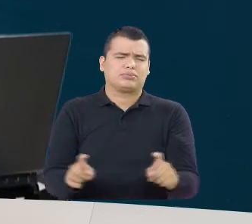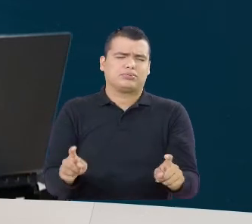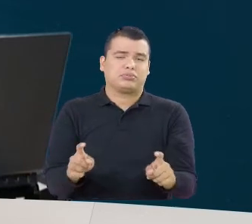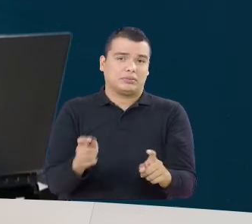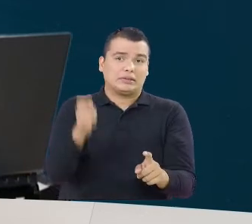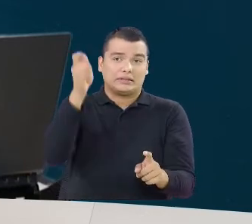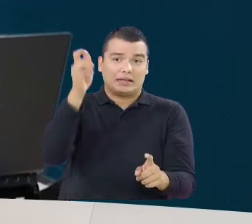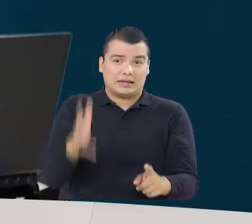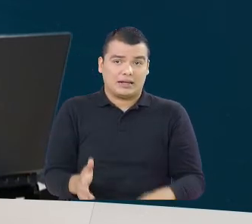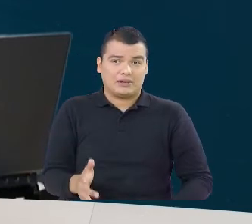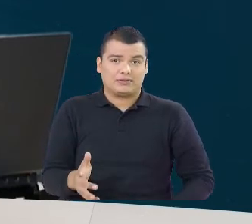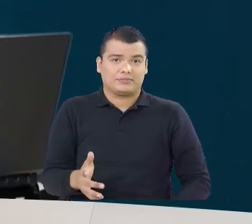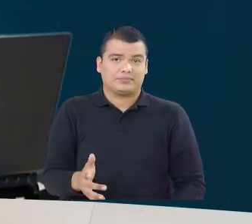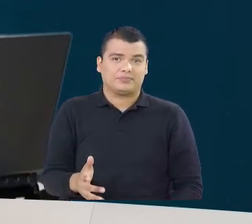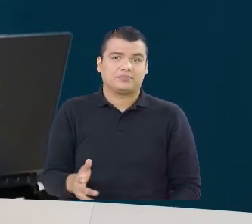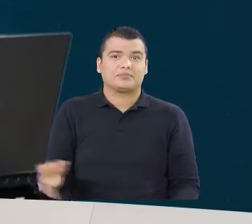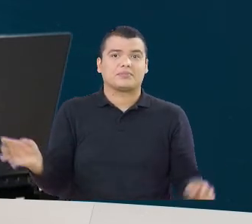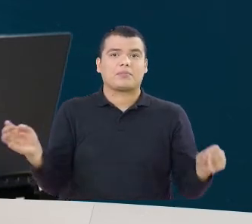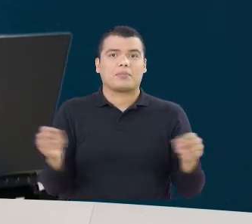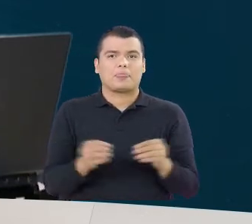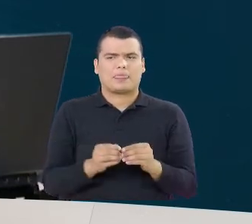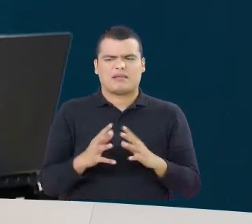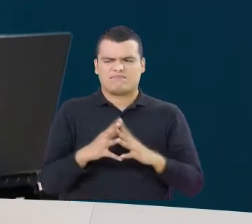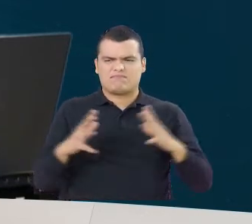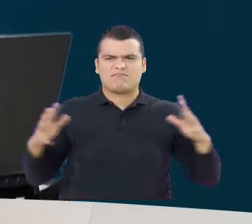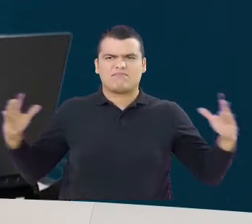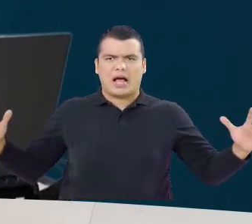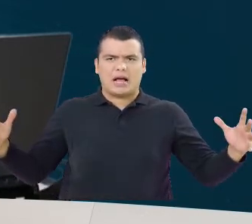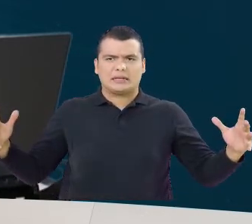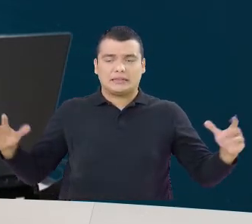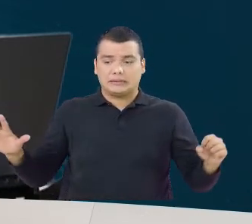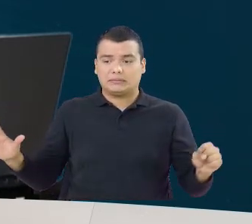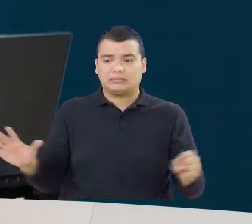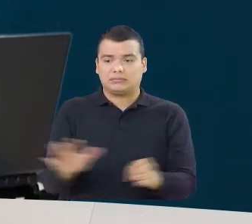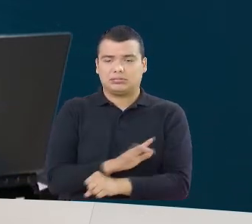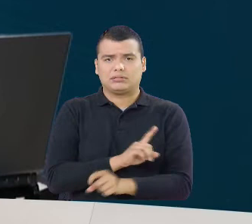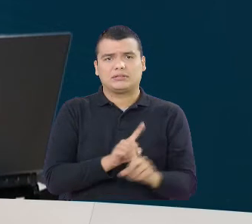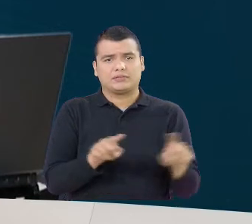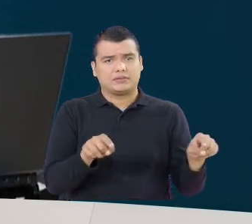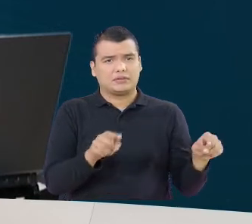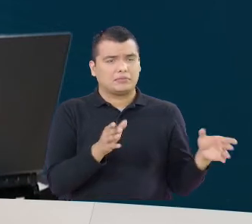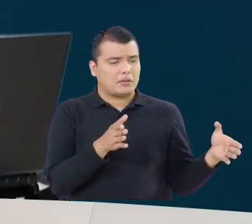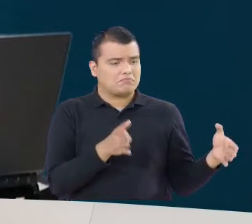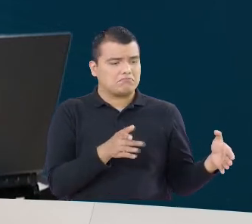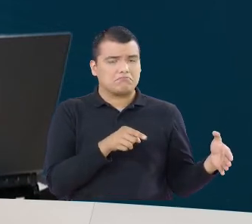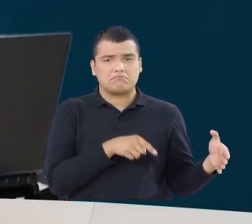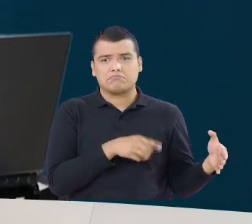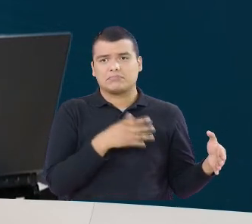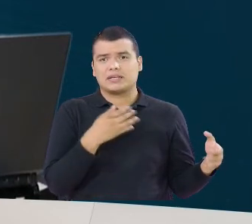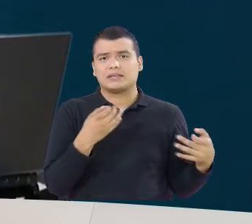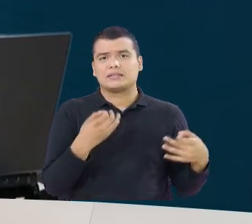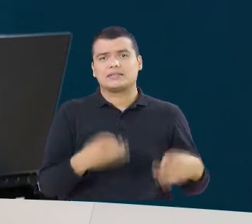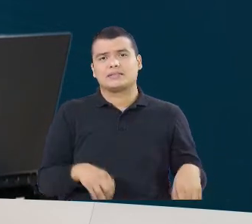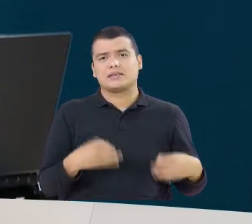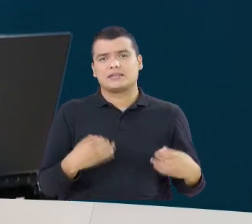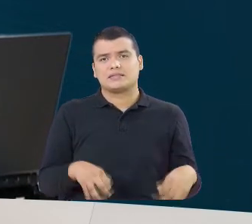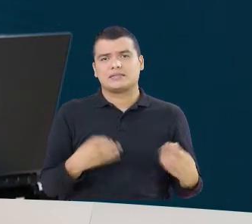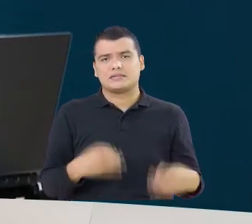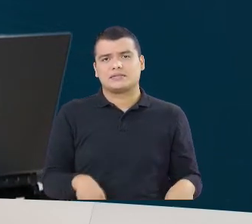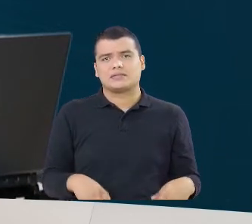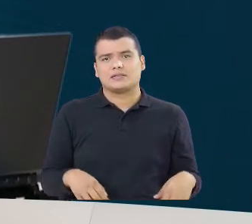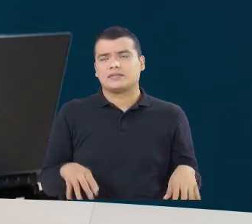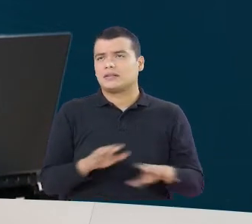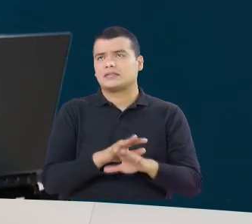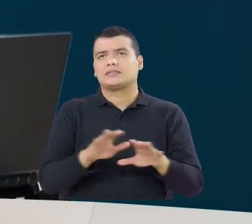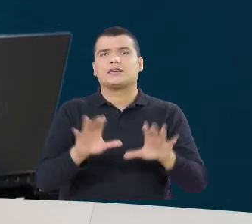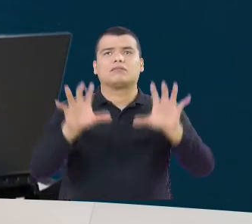colegio. Además me va a ocupar mucho espacio físico, mientras que una máquina vertical uno la puede ubicar en una